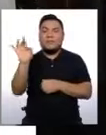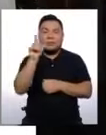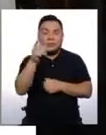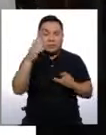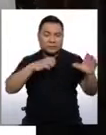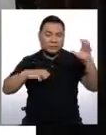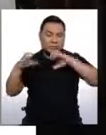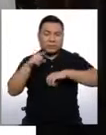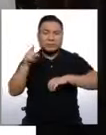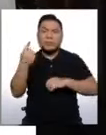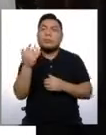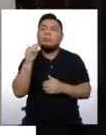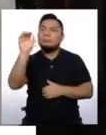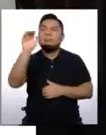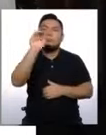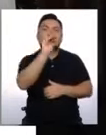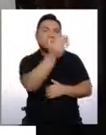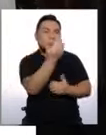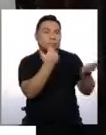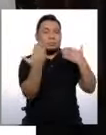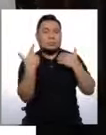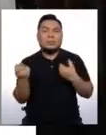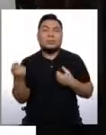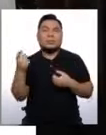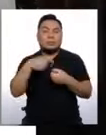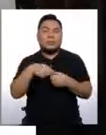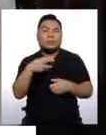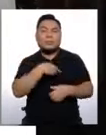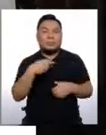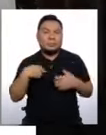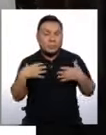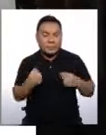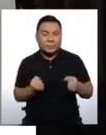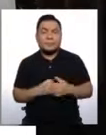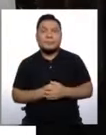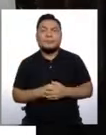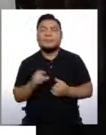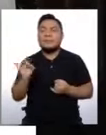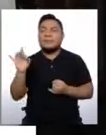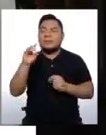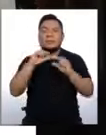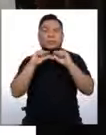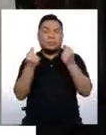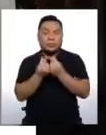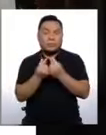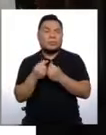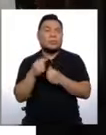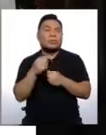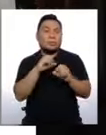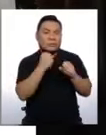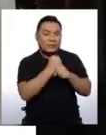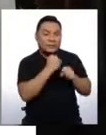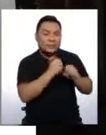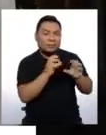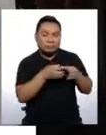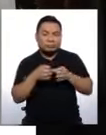ciencias que han sido convocadas para el ministro que trabaja para el míster de salud en distintos grupos de trabajo